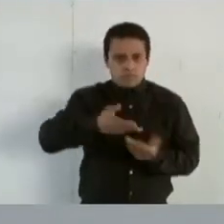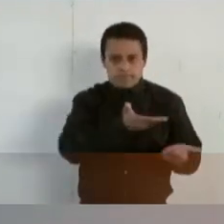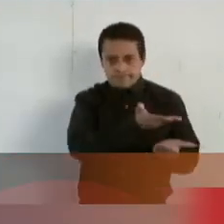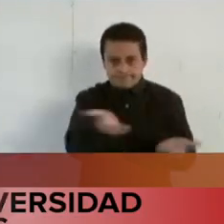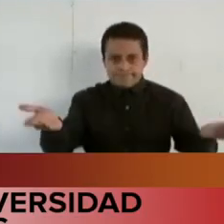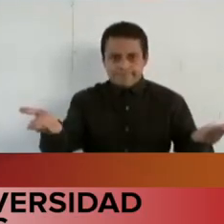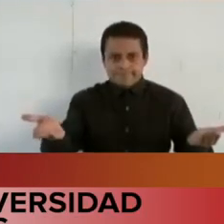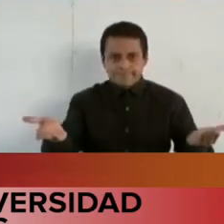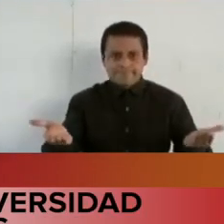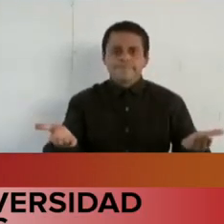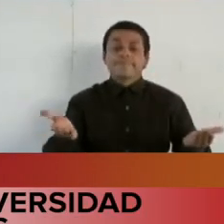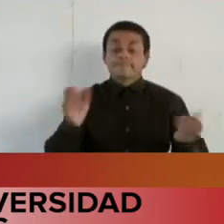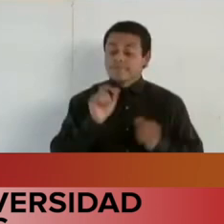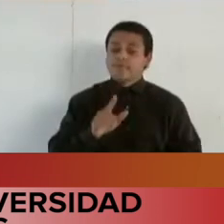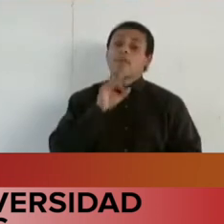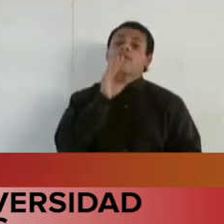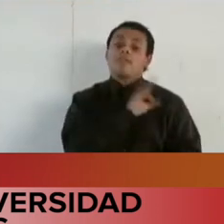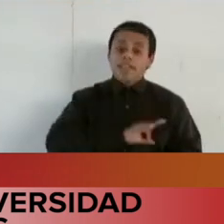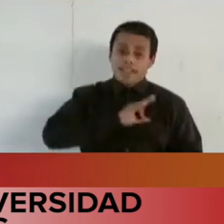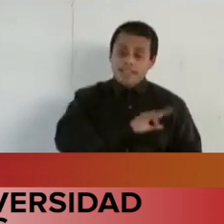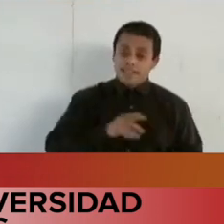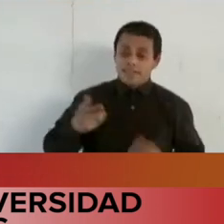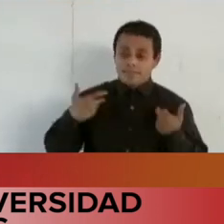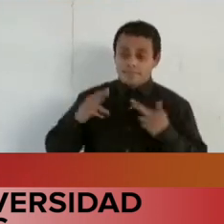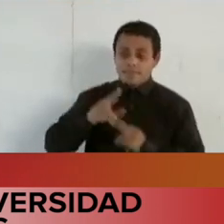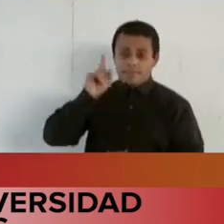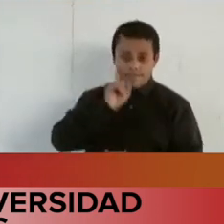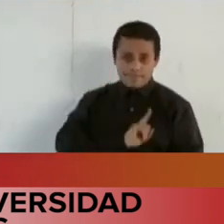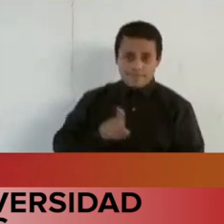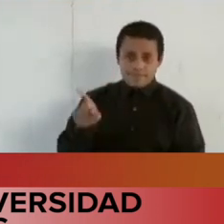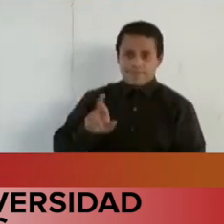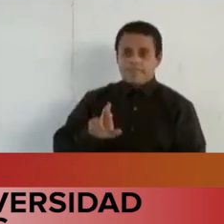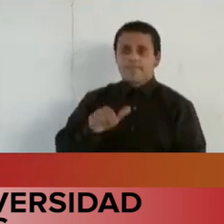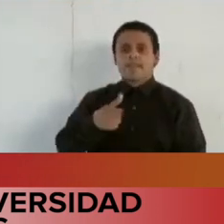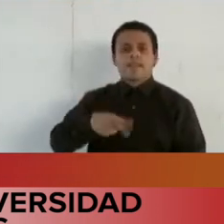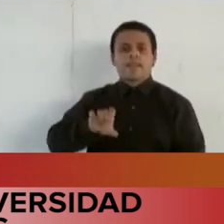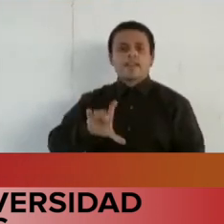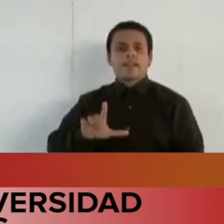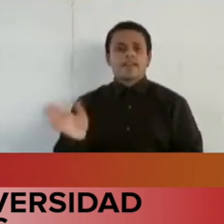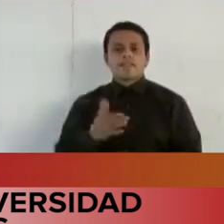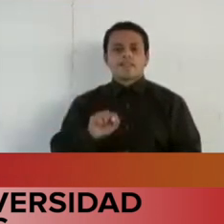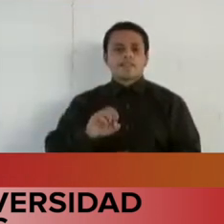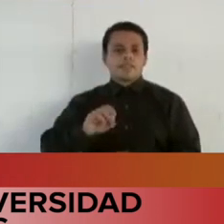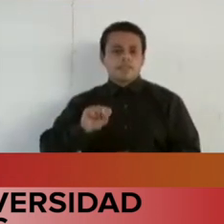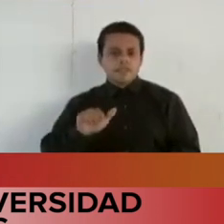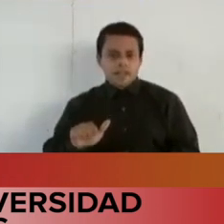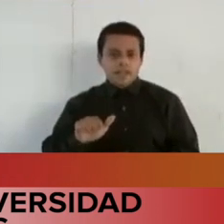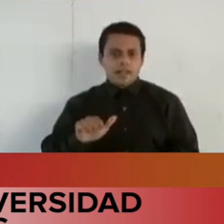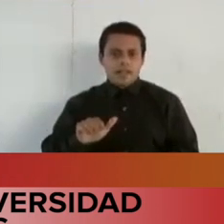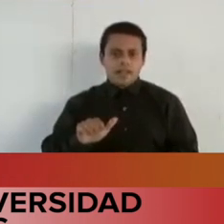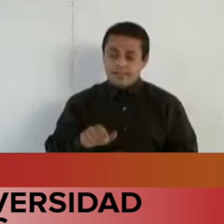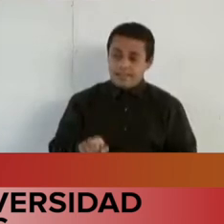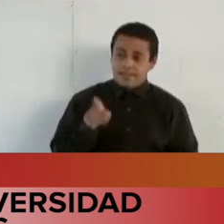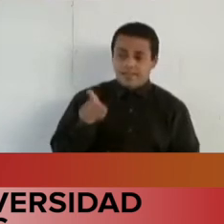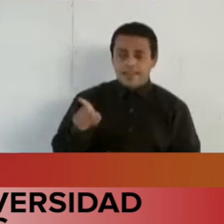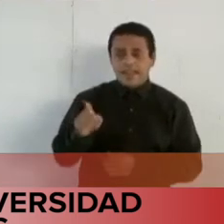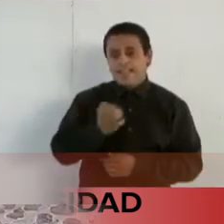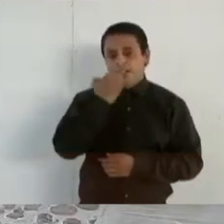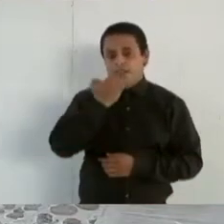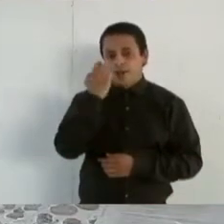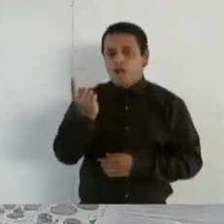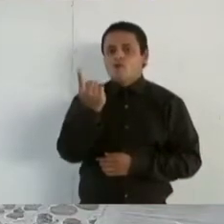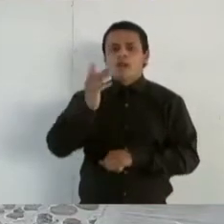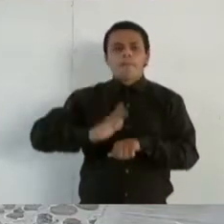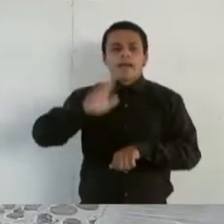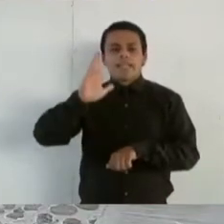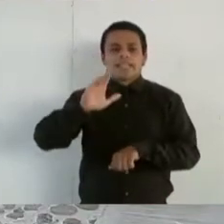todos. Y felicidades a la maestra Raquel Sosa por una escuela más.